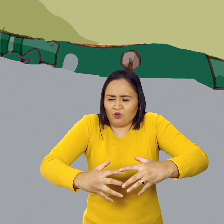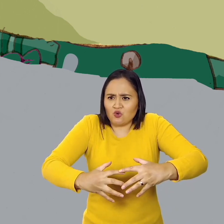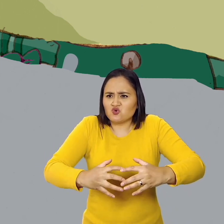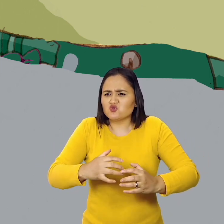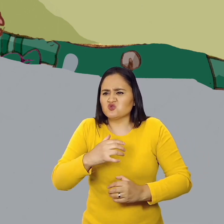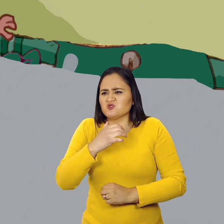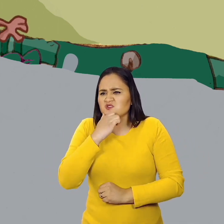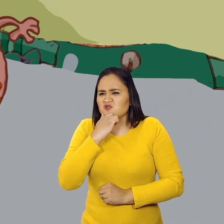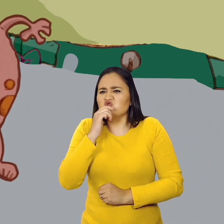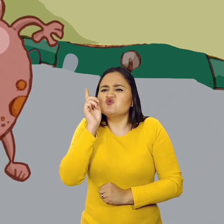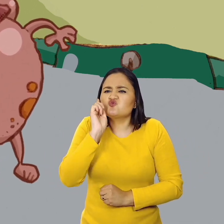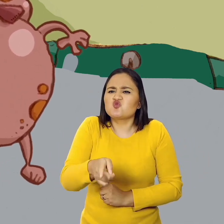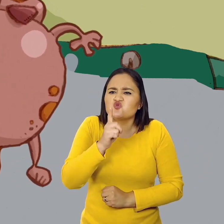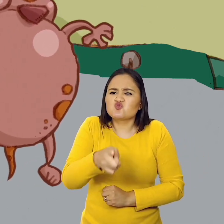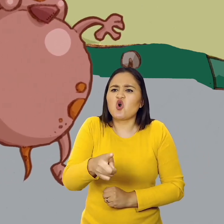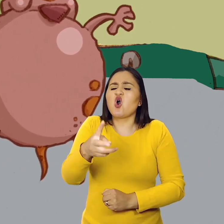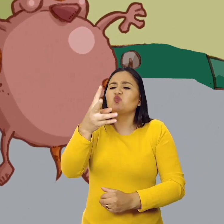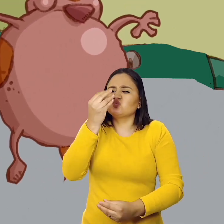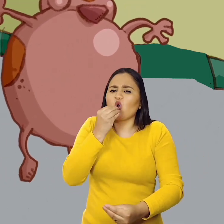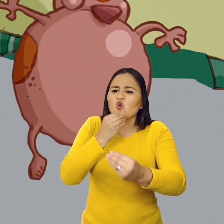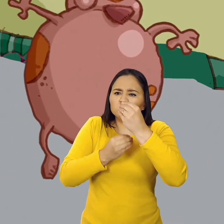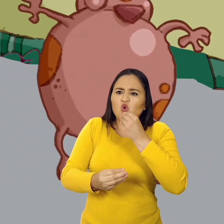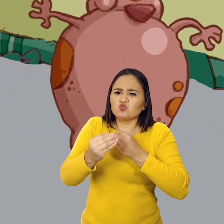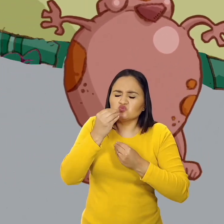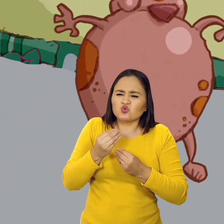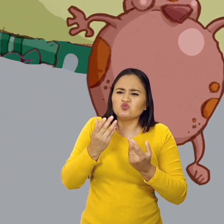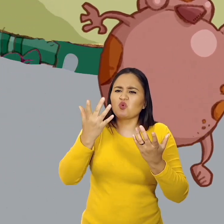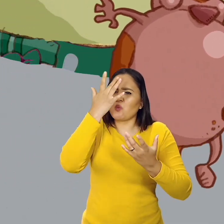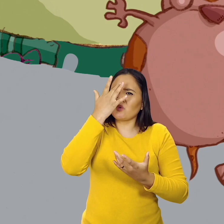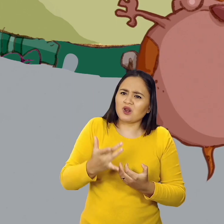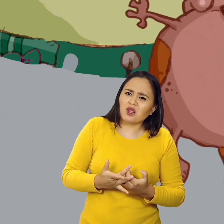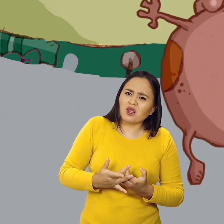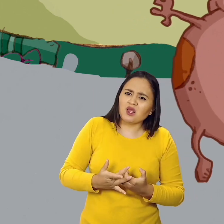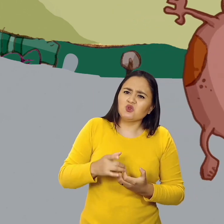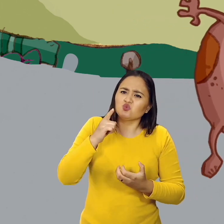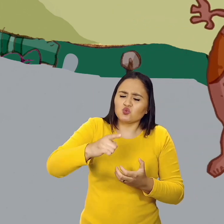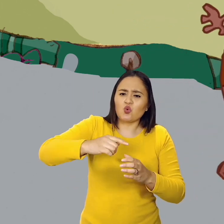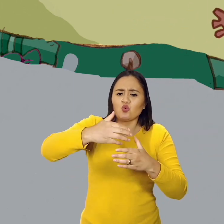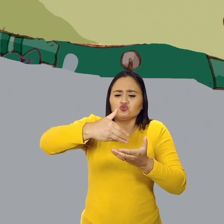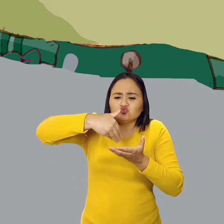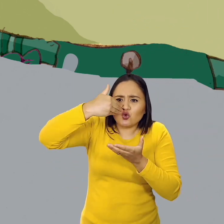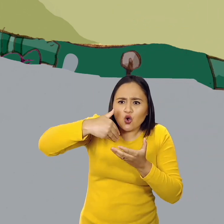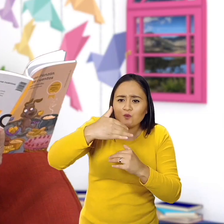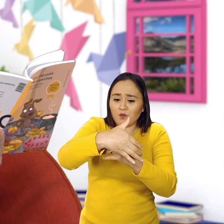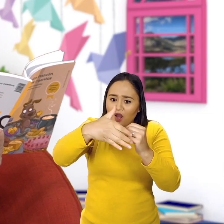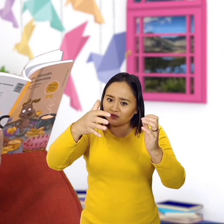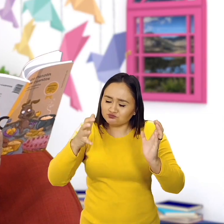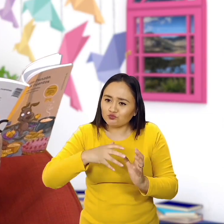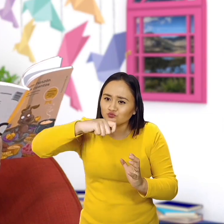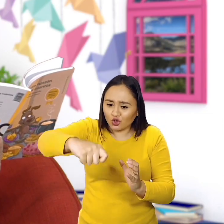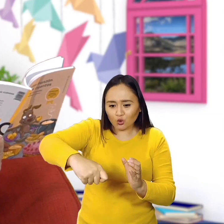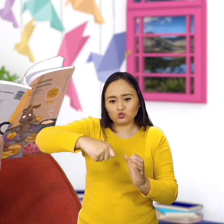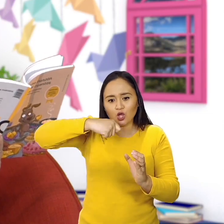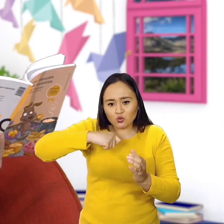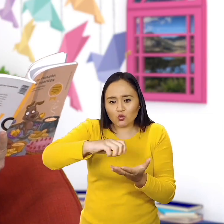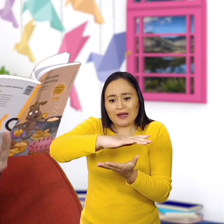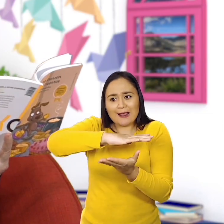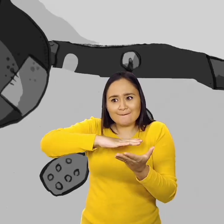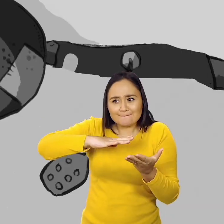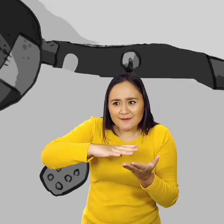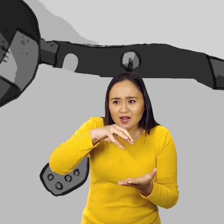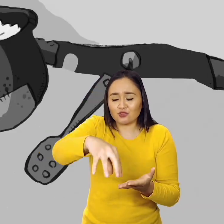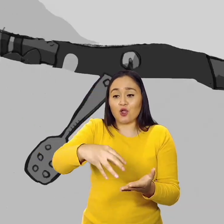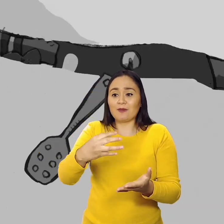enorme barriga de Perrito Panzón y dijo: eres un tragón, Perrito Panzón. ¿Por qué te comiste